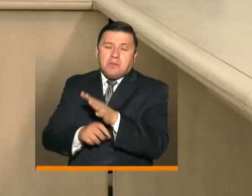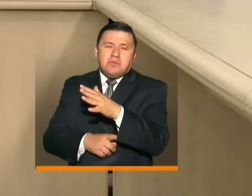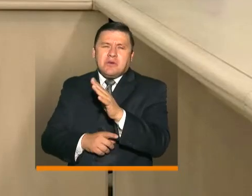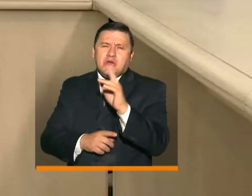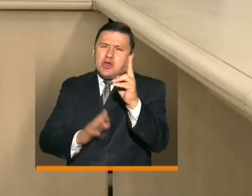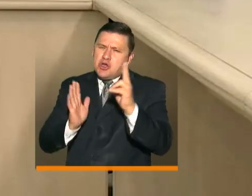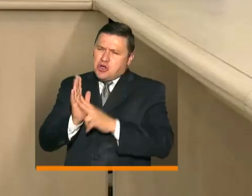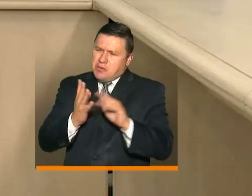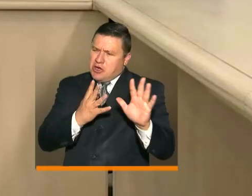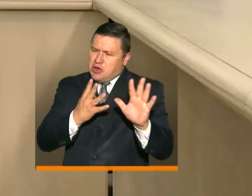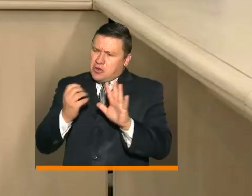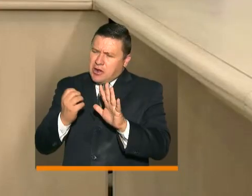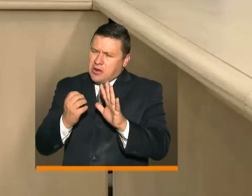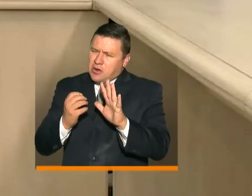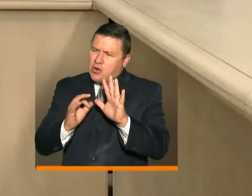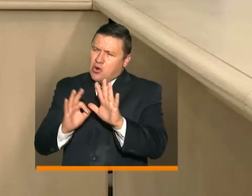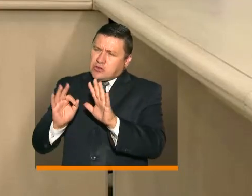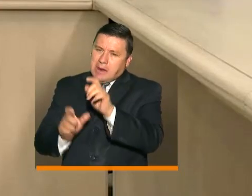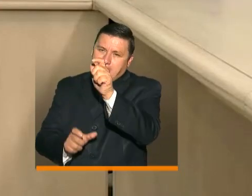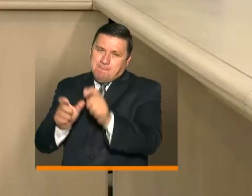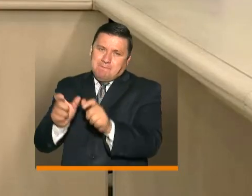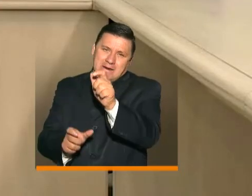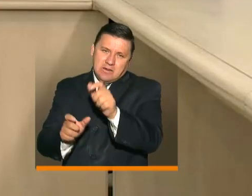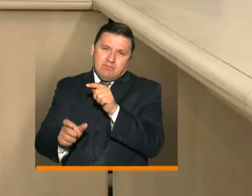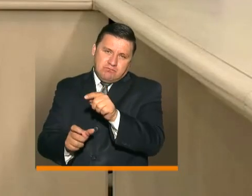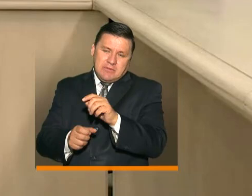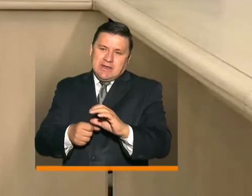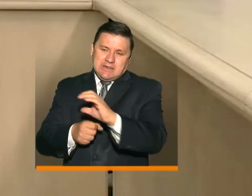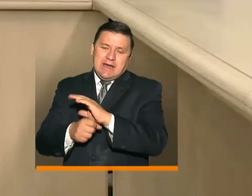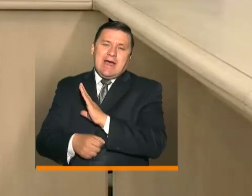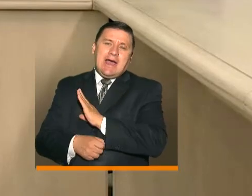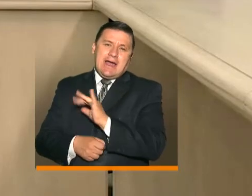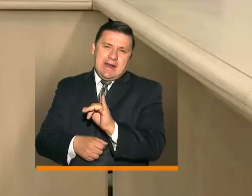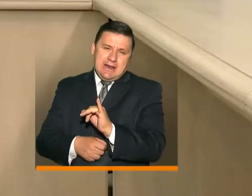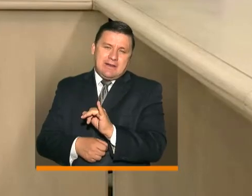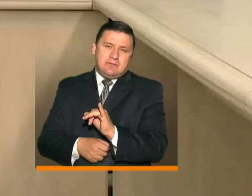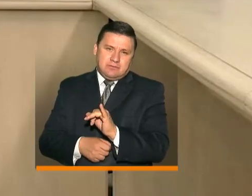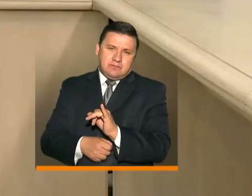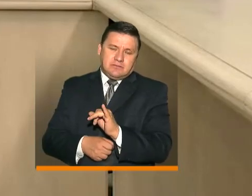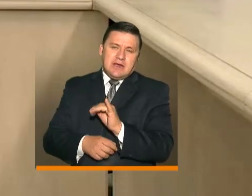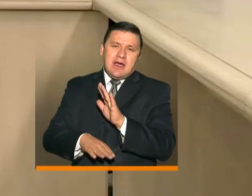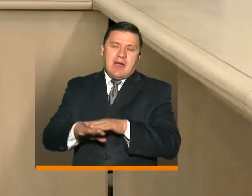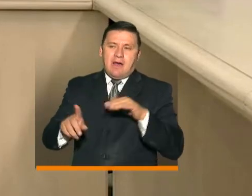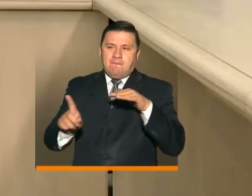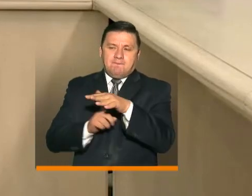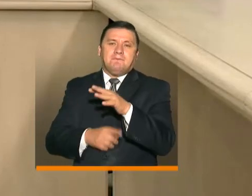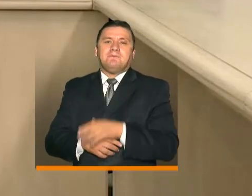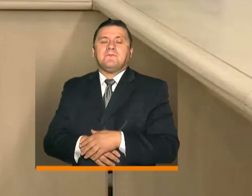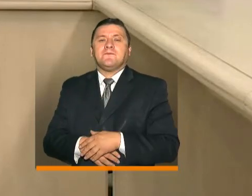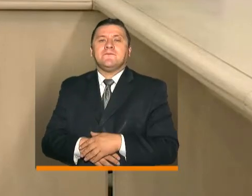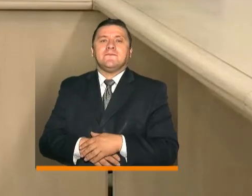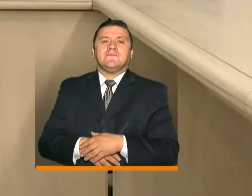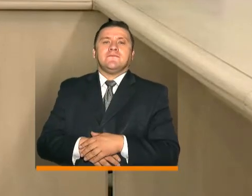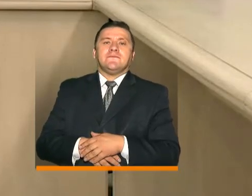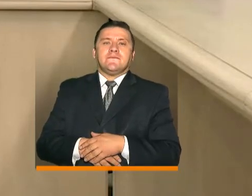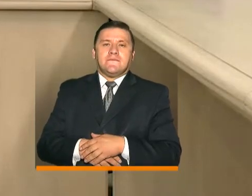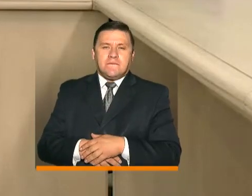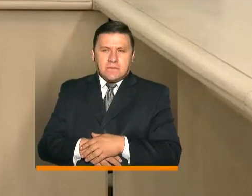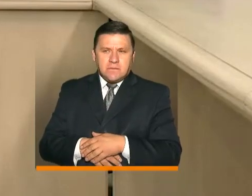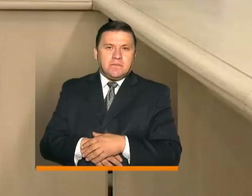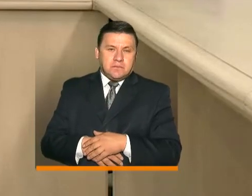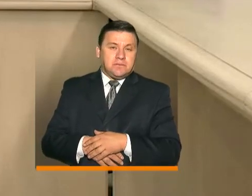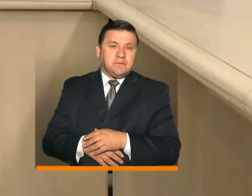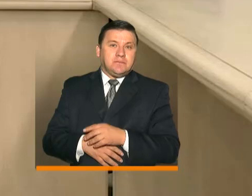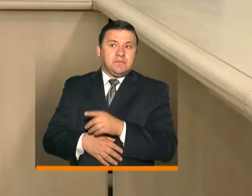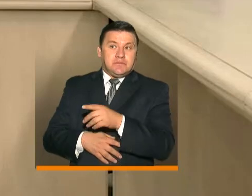menos 2.988 personas en la ciudad de Cali con la afectación. Tenemos una